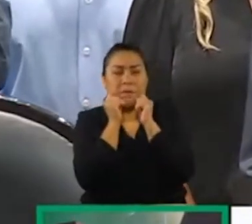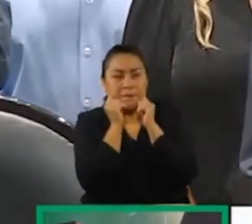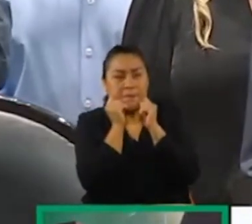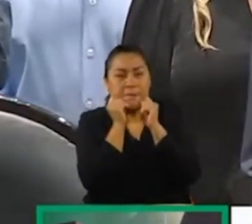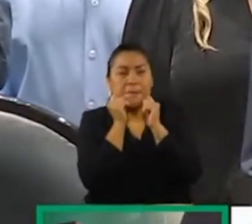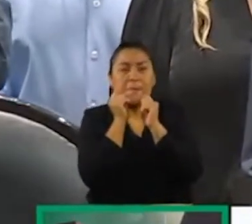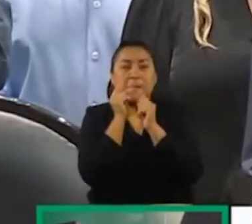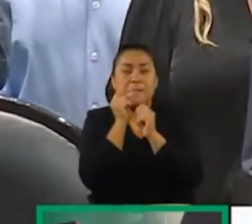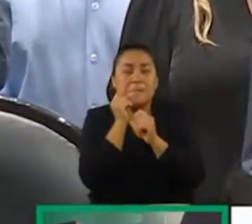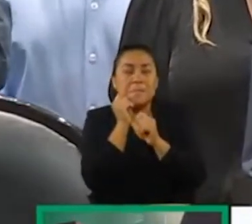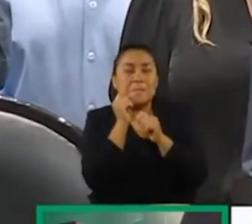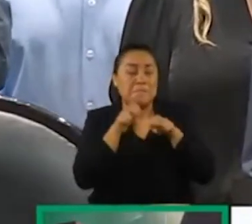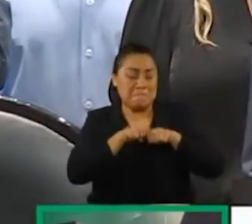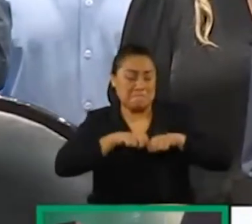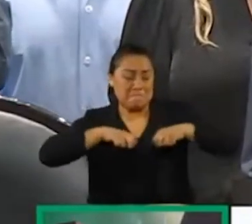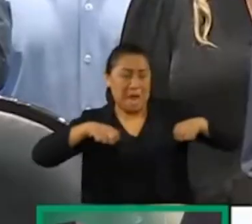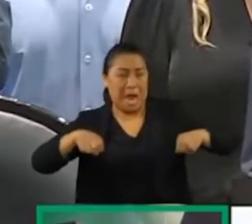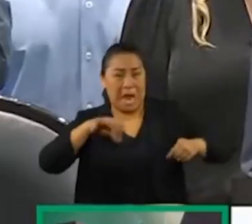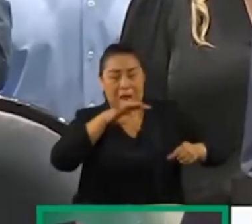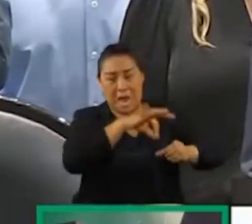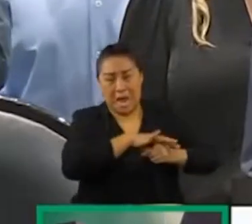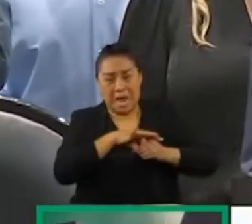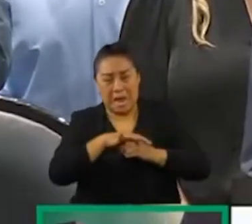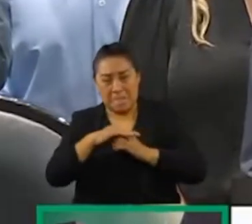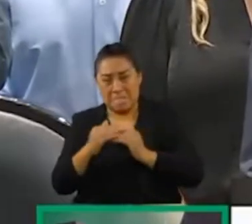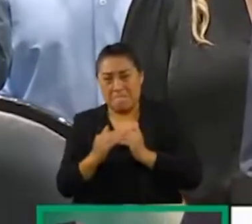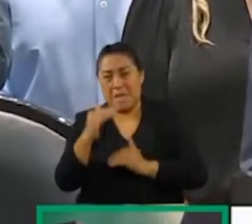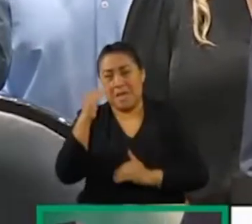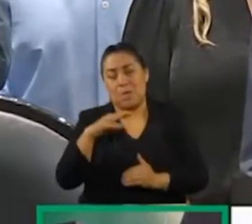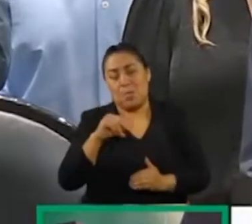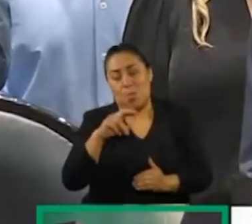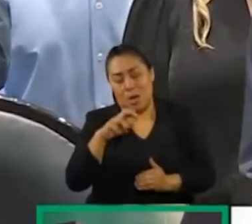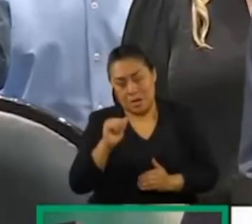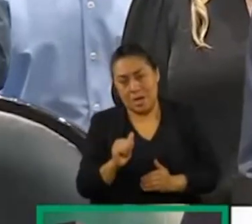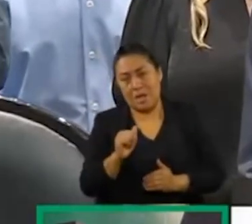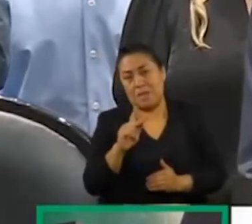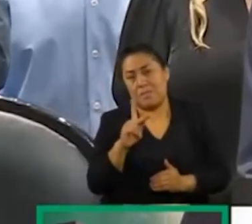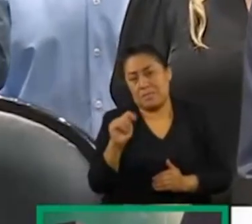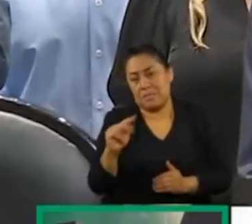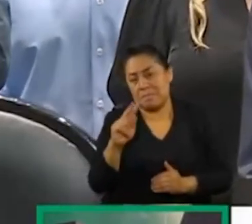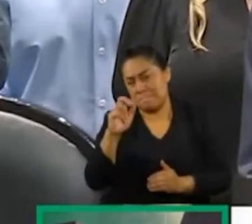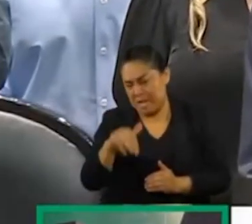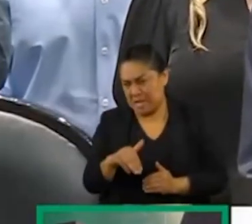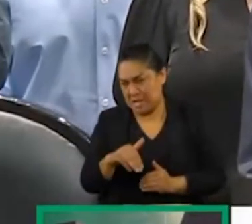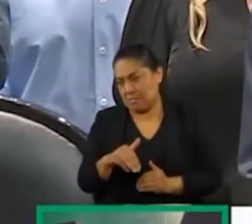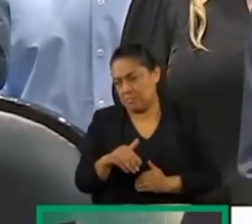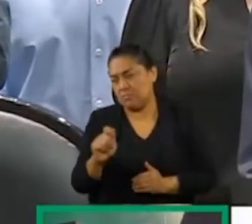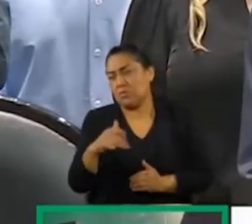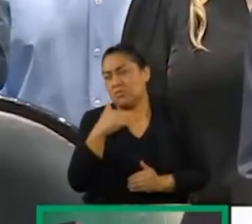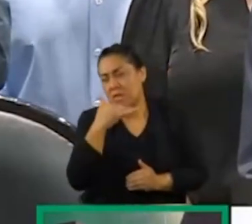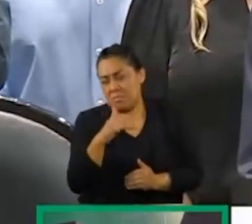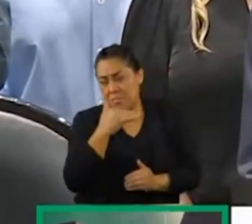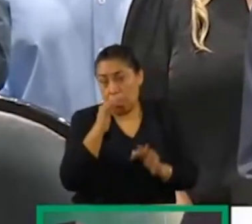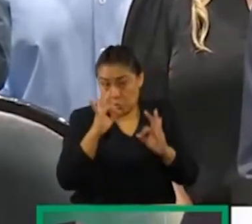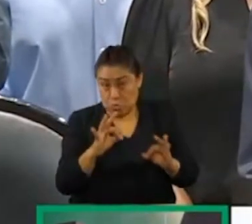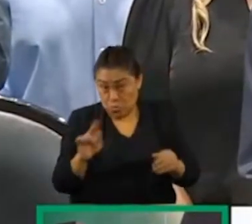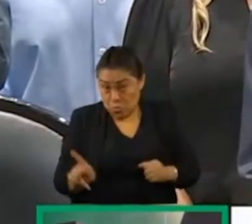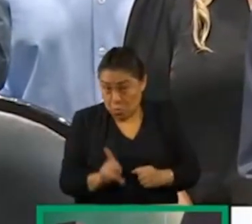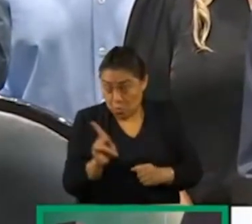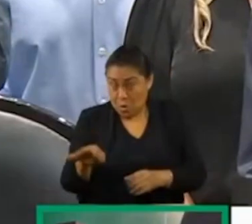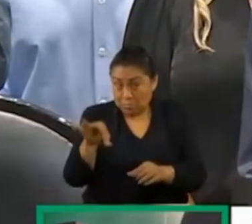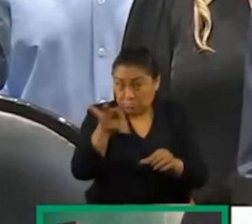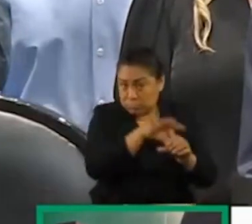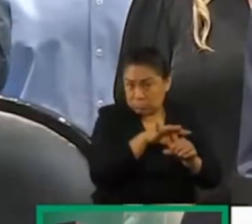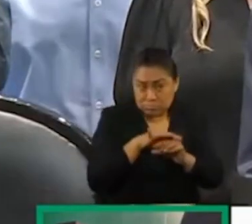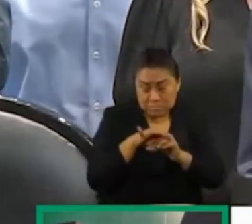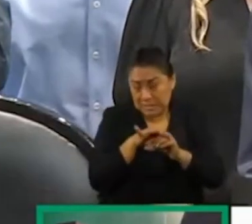mayoría artificial y descalificada a la mala, porque la ciudadanía no les dio los votos para modificar